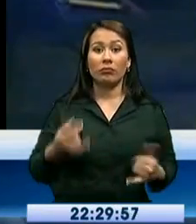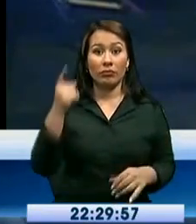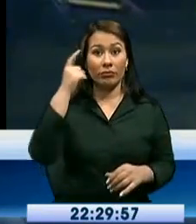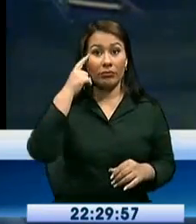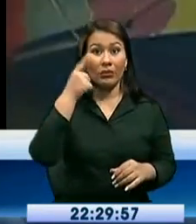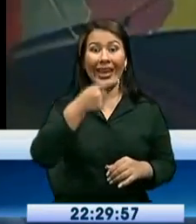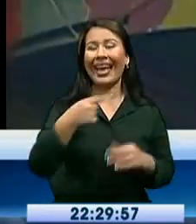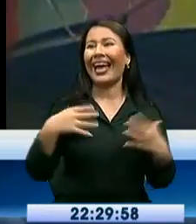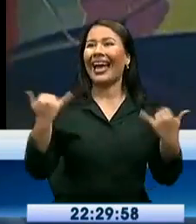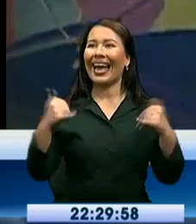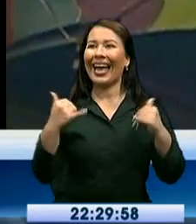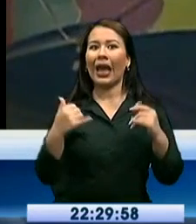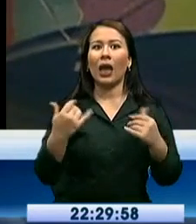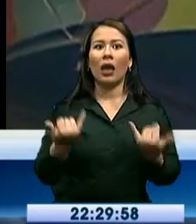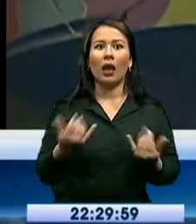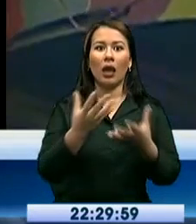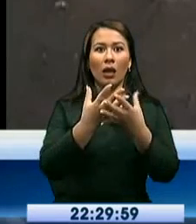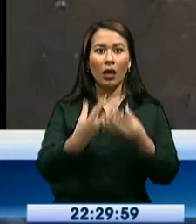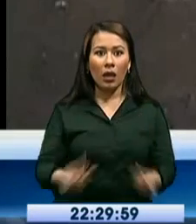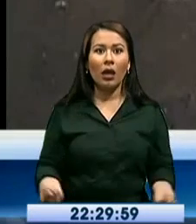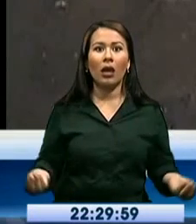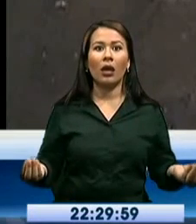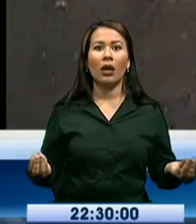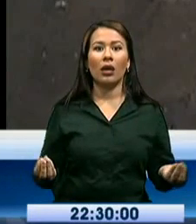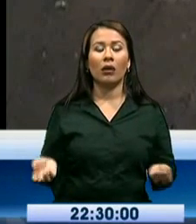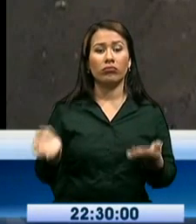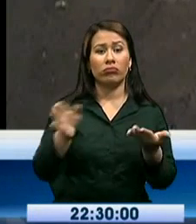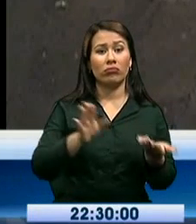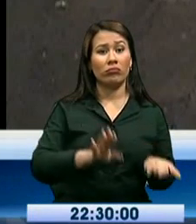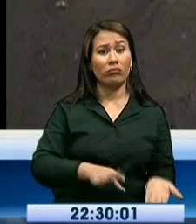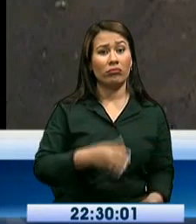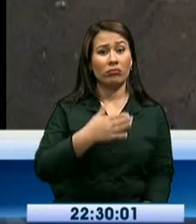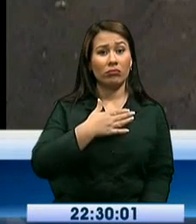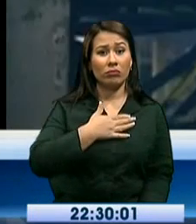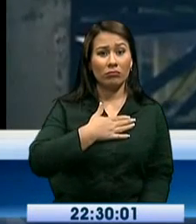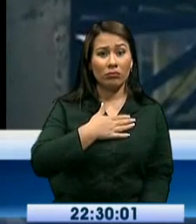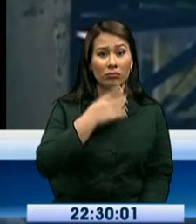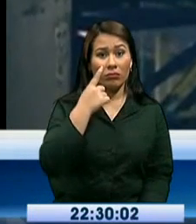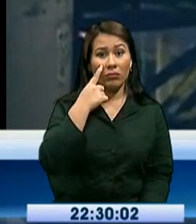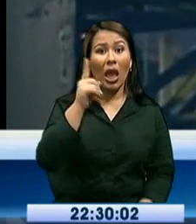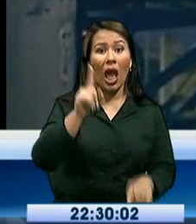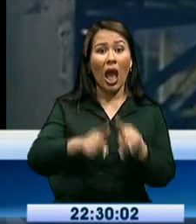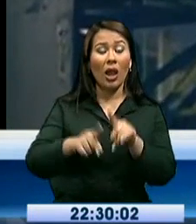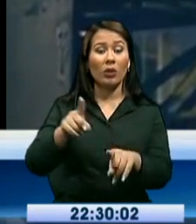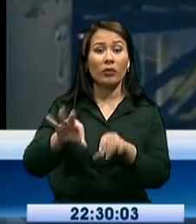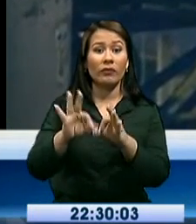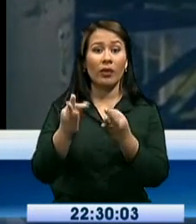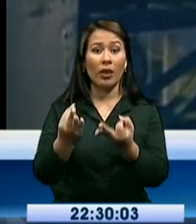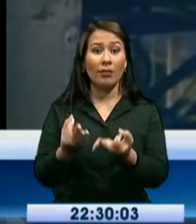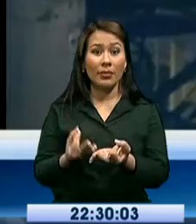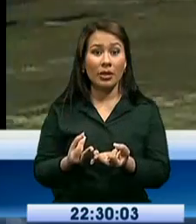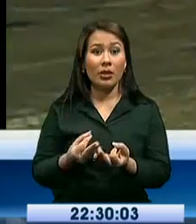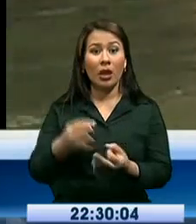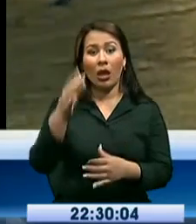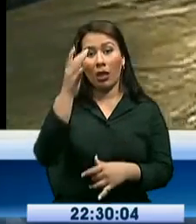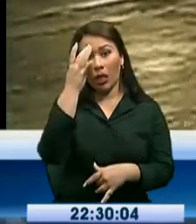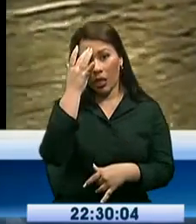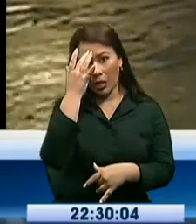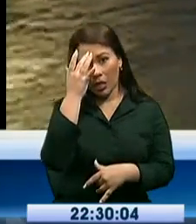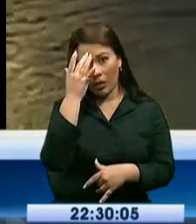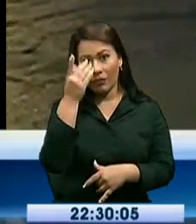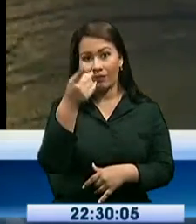ser un momento de diversión en el Tagadá se convirtió en tragedia para varias familias capitalinas,